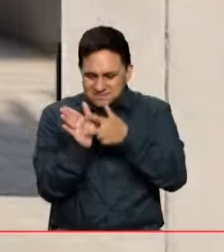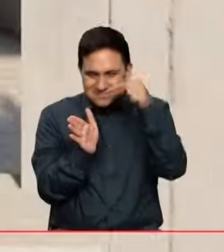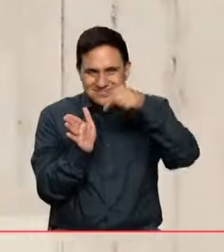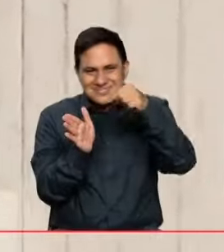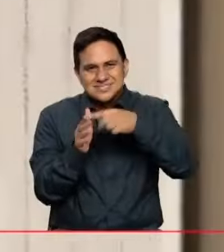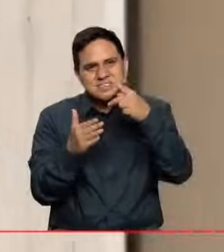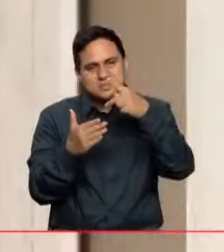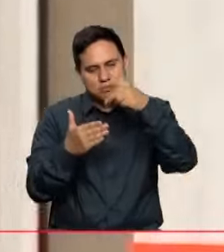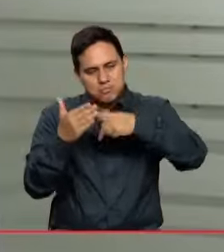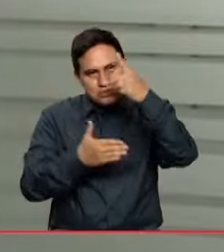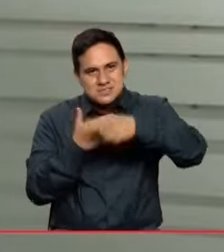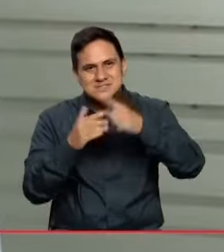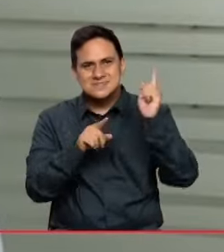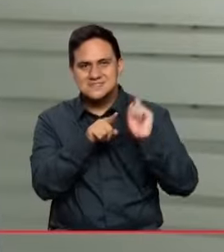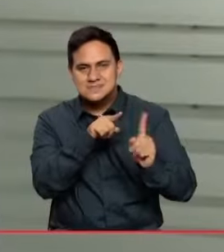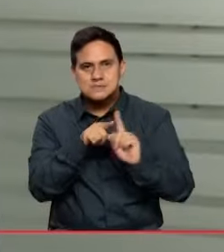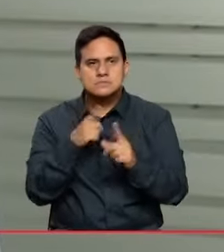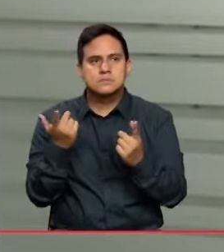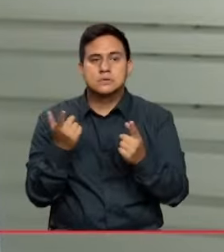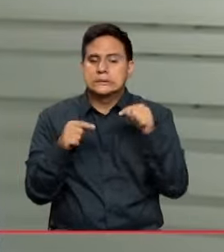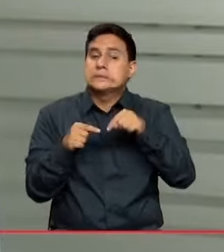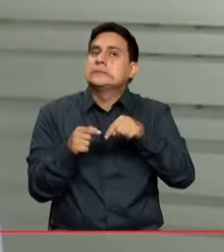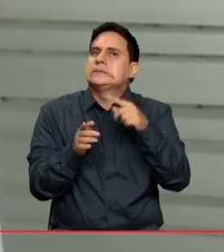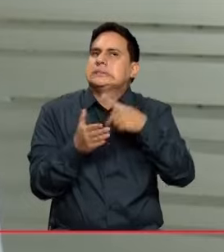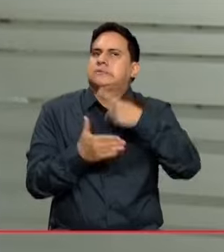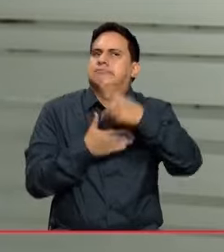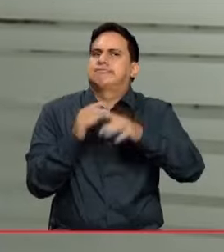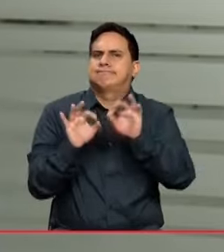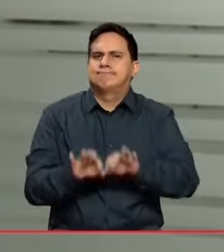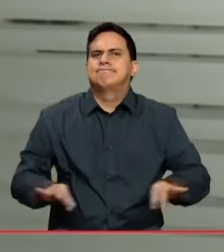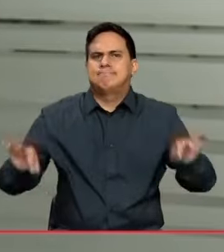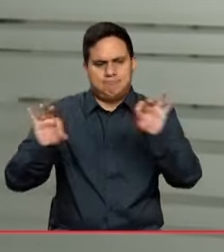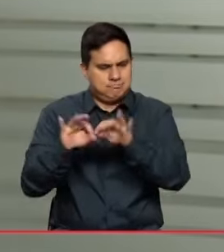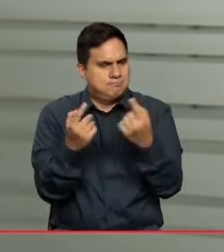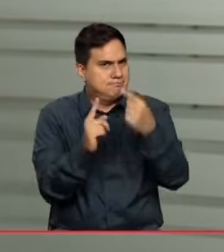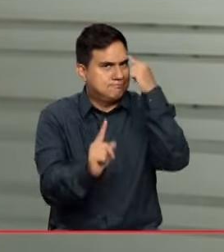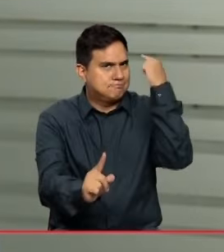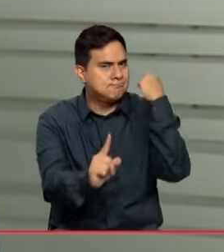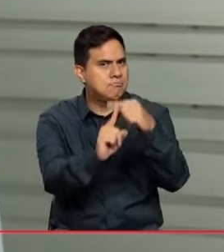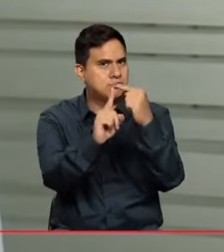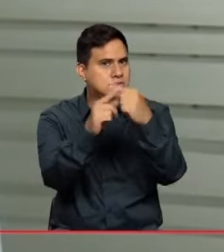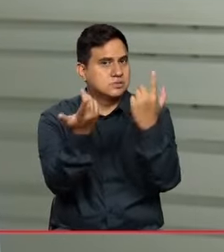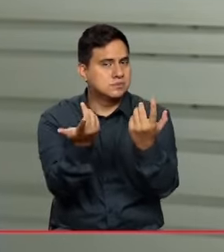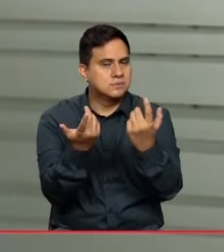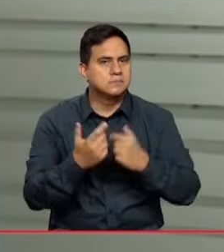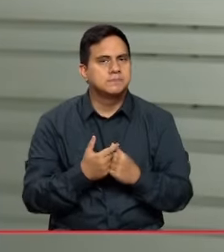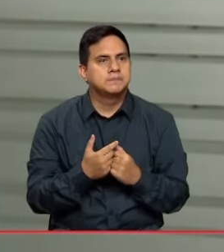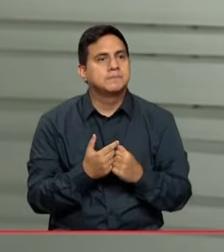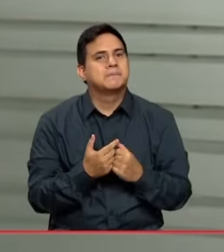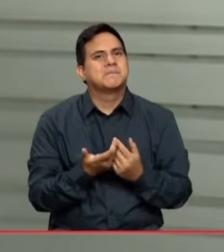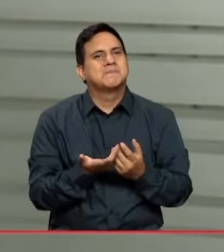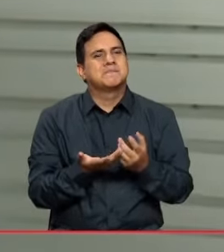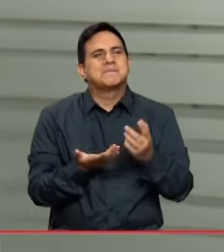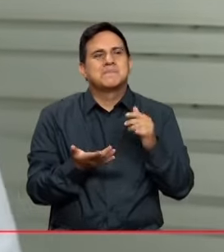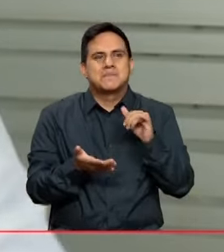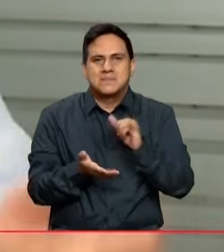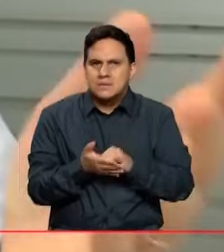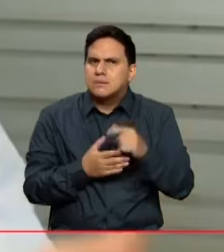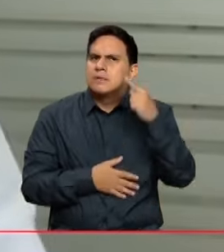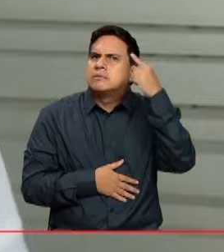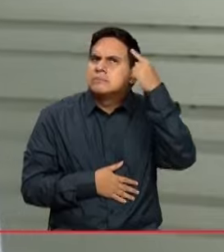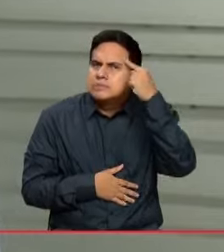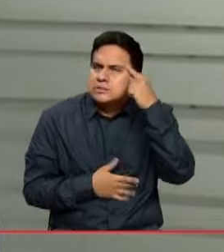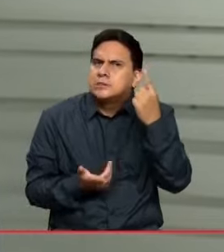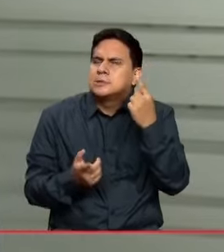ferreos así son muy importantes y muy positivos y veo que con un rasco muy inspirado